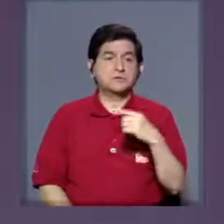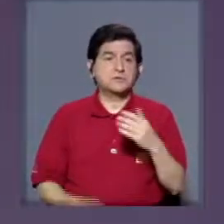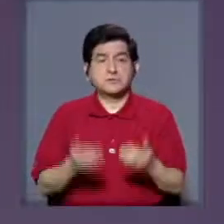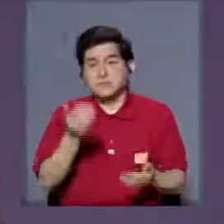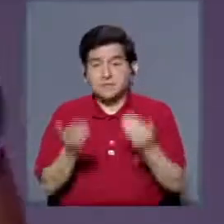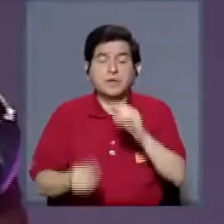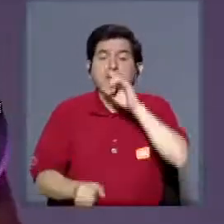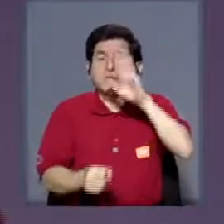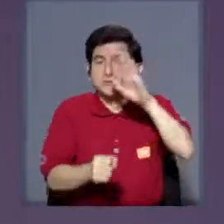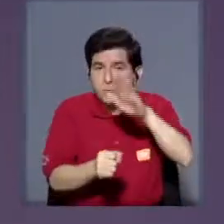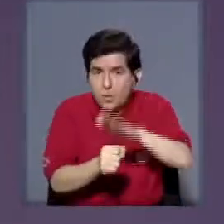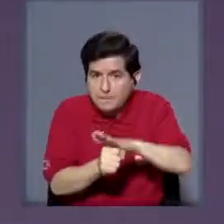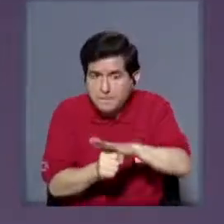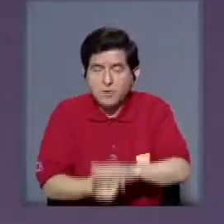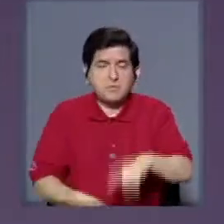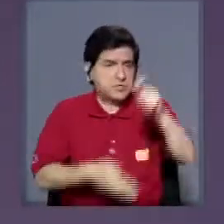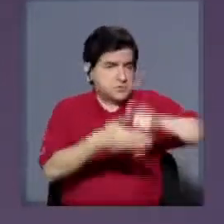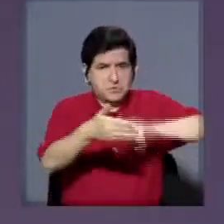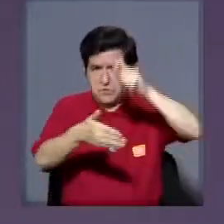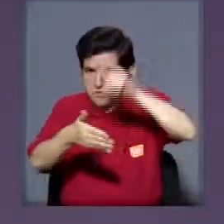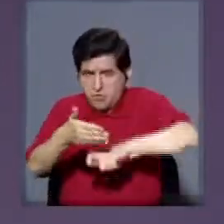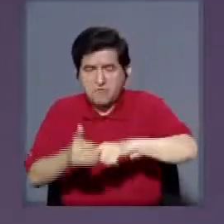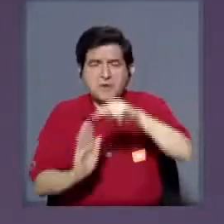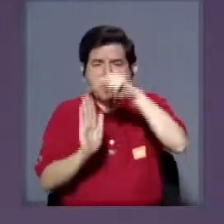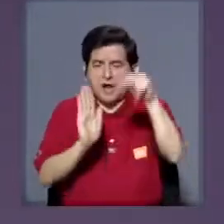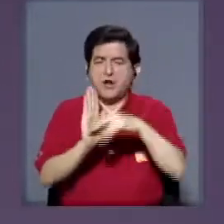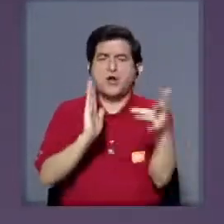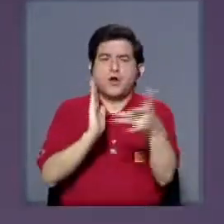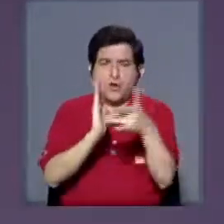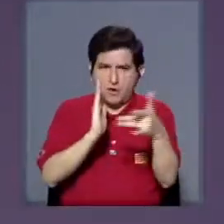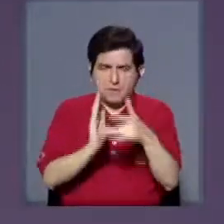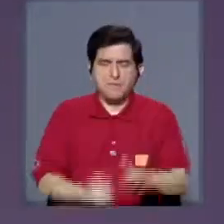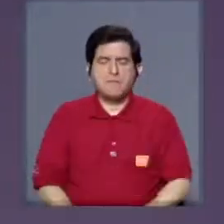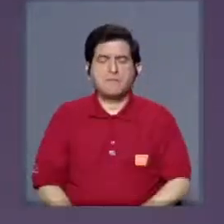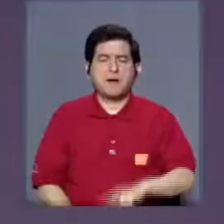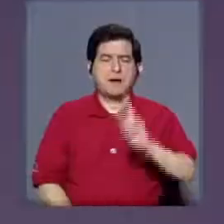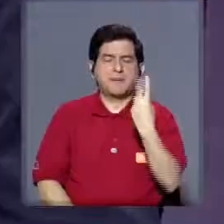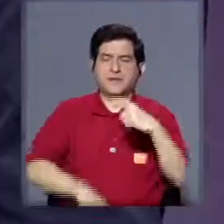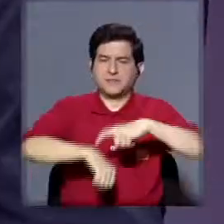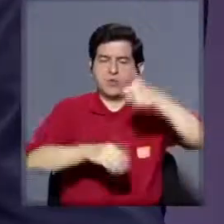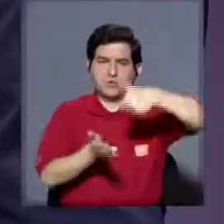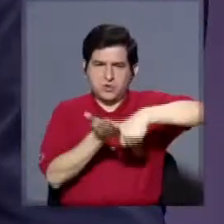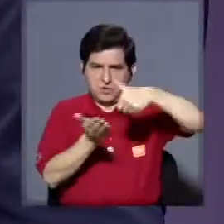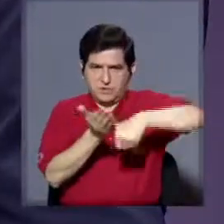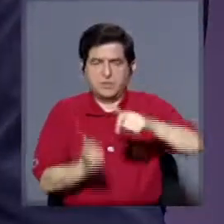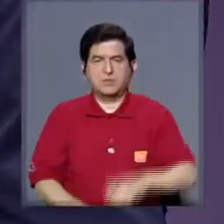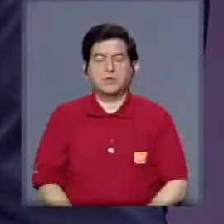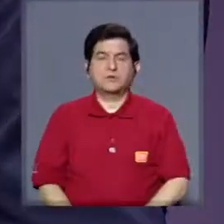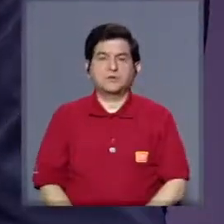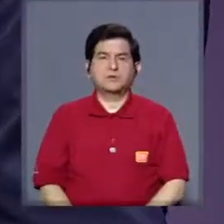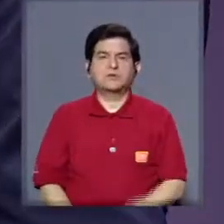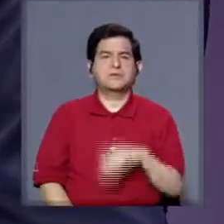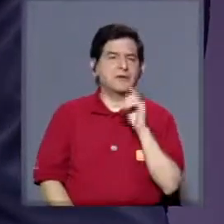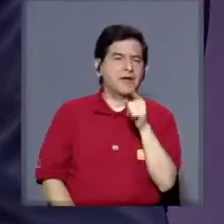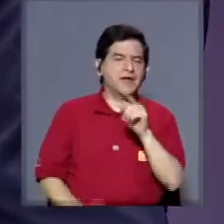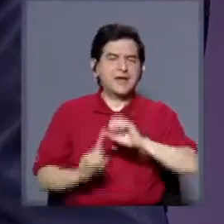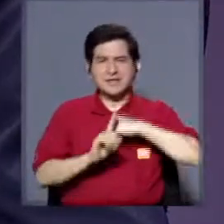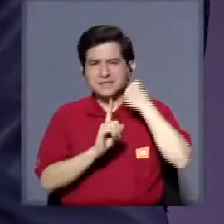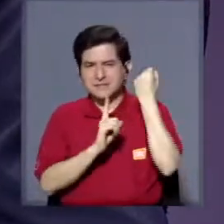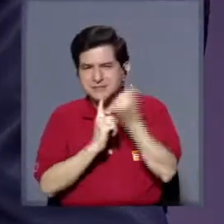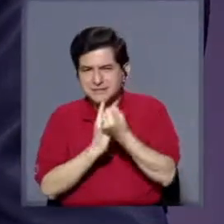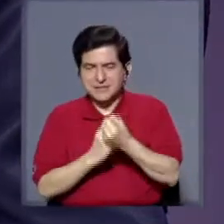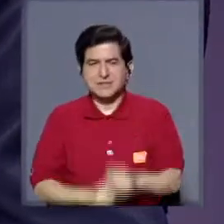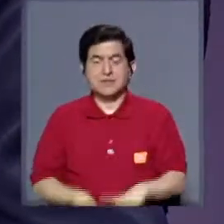se comprometió a no firmar esta no la tenía en la segunda ronda eso es ahí maricel creo que hay que